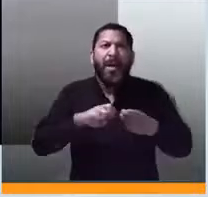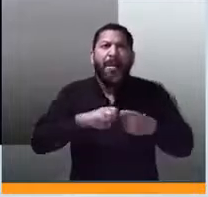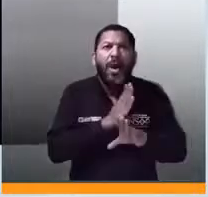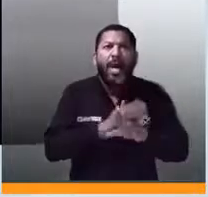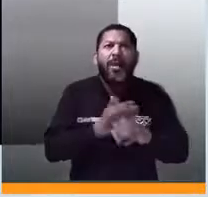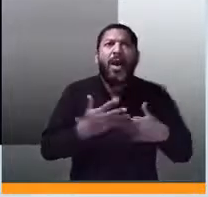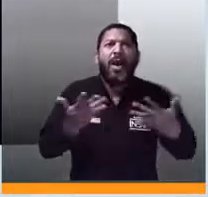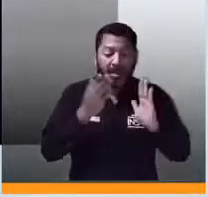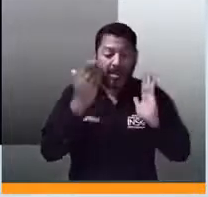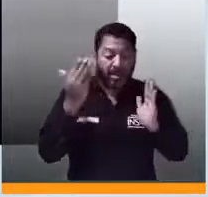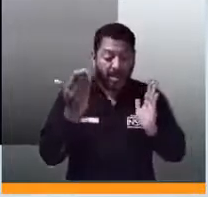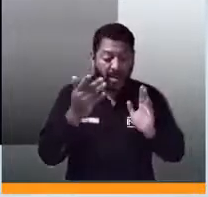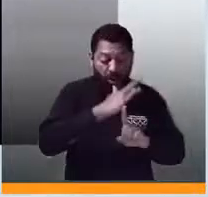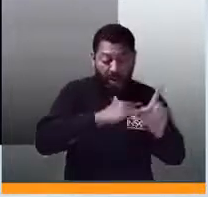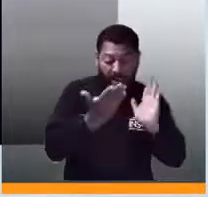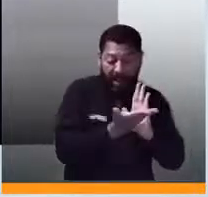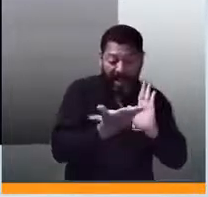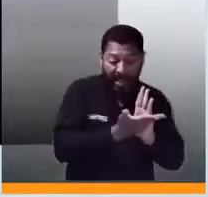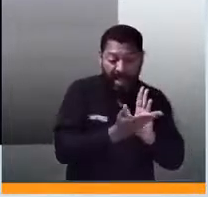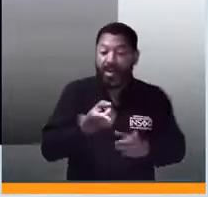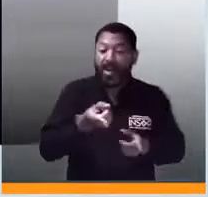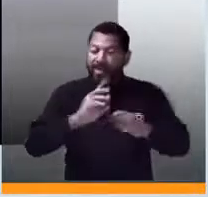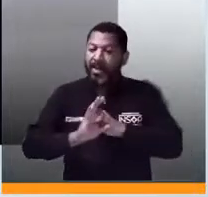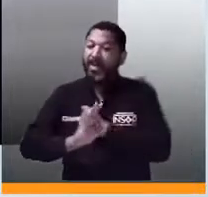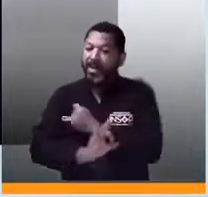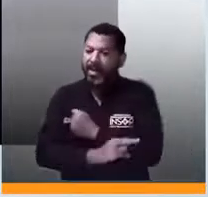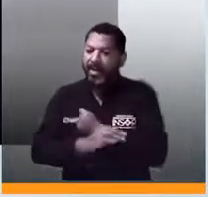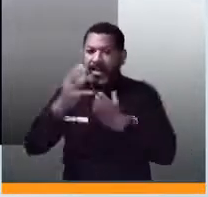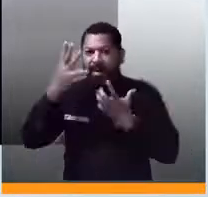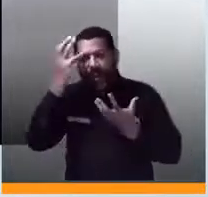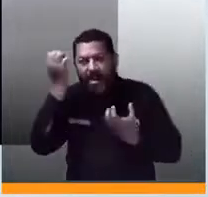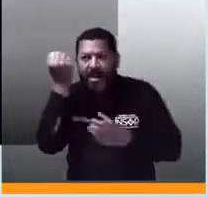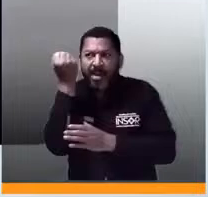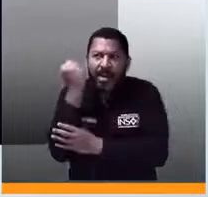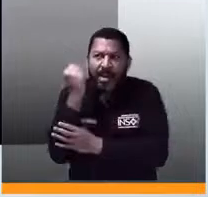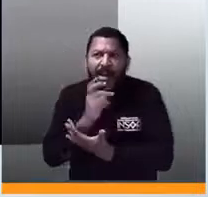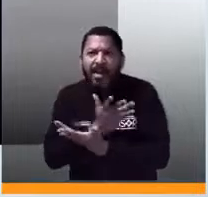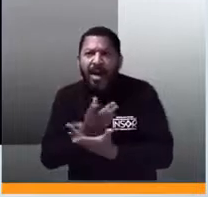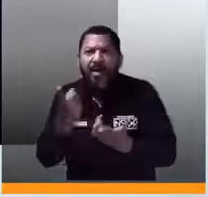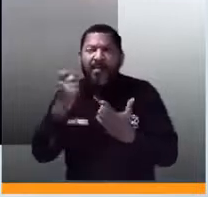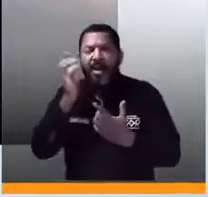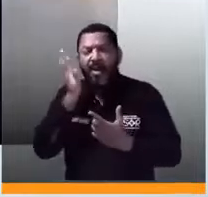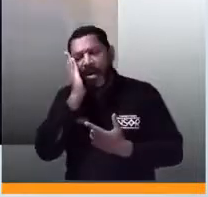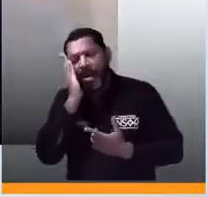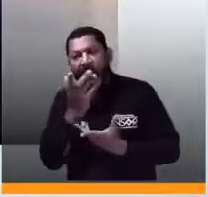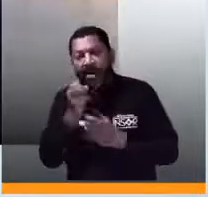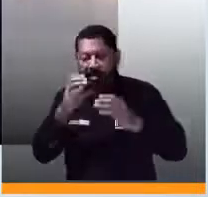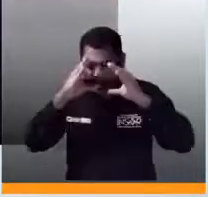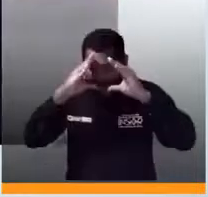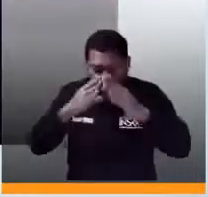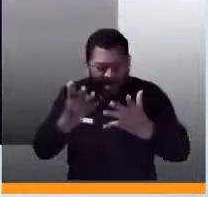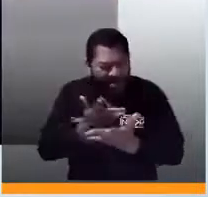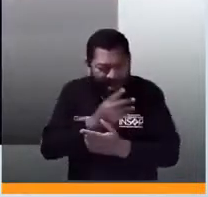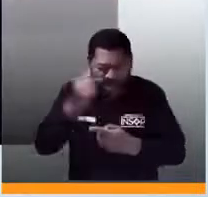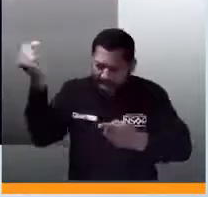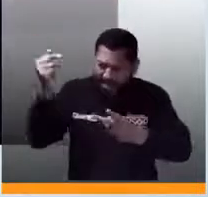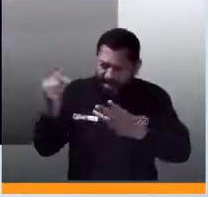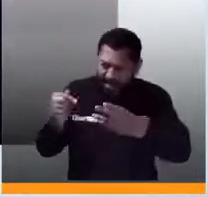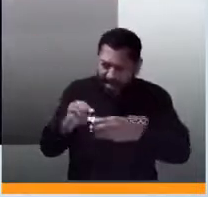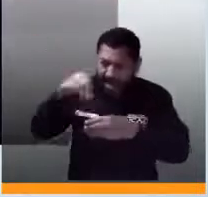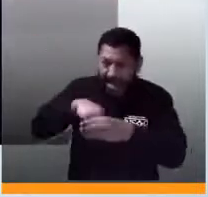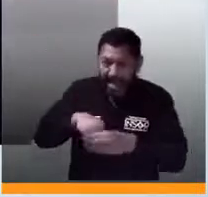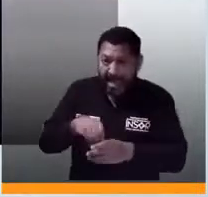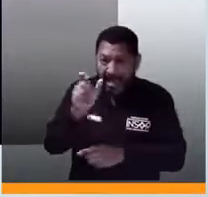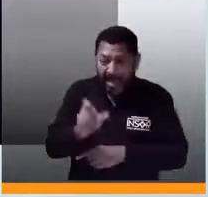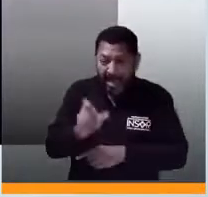académico, sino en lo psicológico, la depresión, la ansiedad, la falta de sueño, la falta de concentración, etcétera. Eso tiene